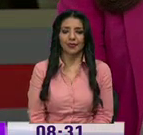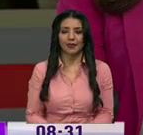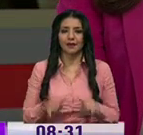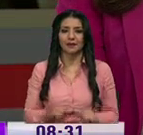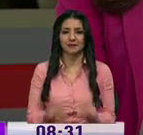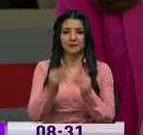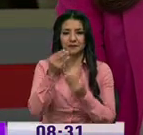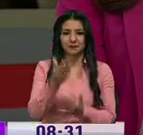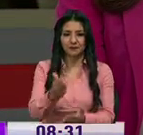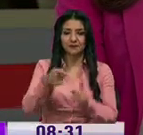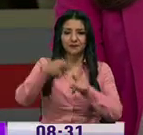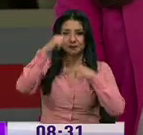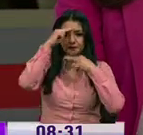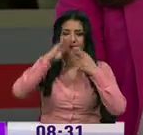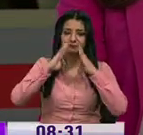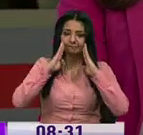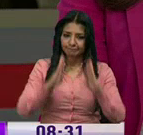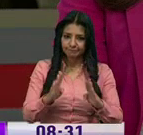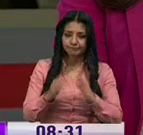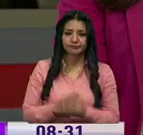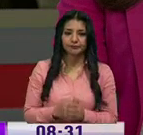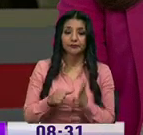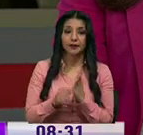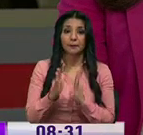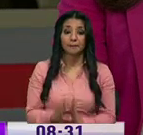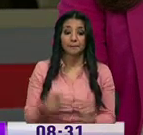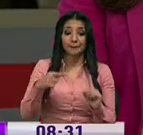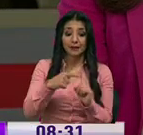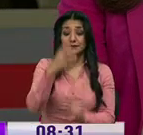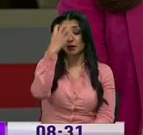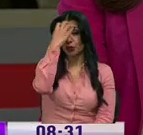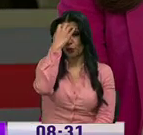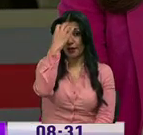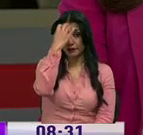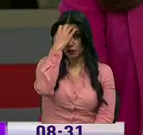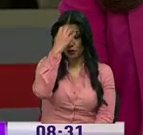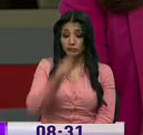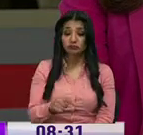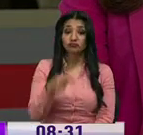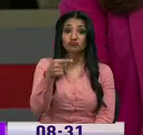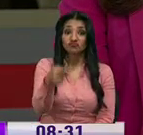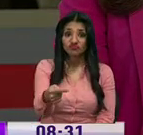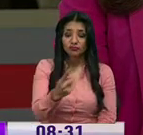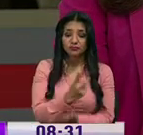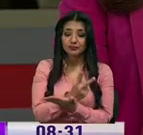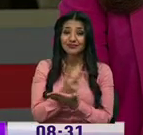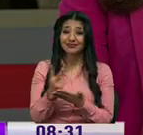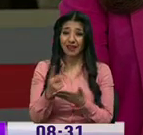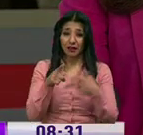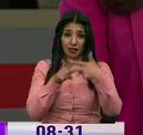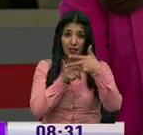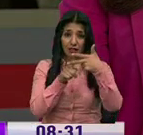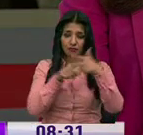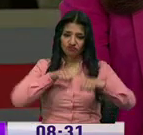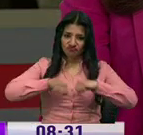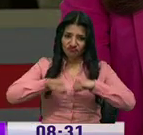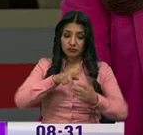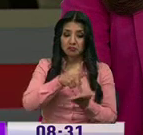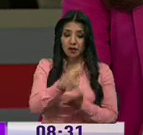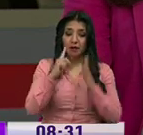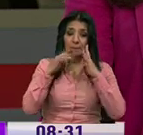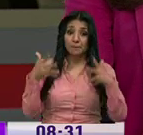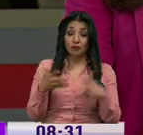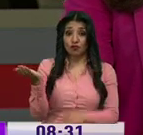Continuamos en este primer noticiero de la comunidad. Según la ministra de Educación, Montserrat Kramer, para esta segunda semana del trámite para cancelar la deuda a los maestros